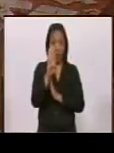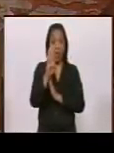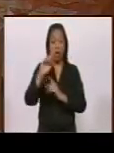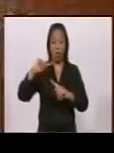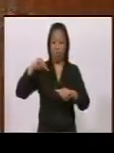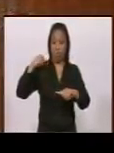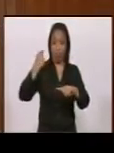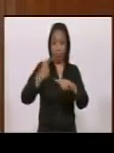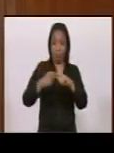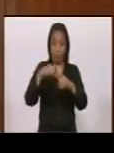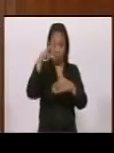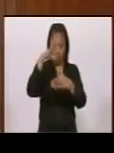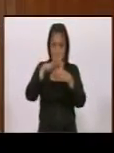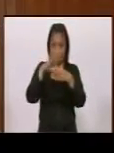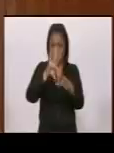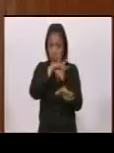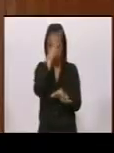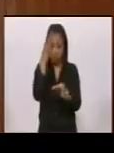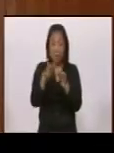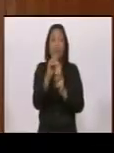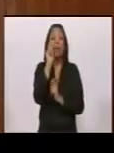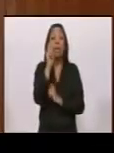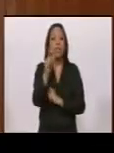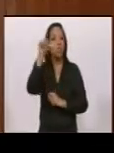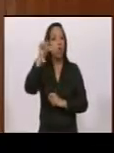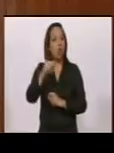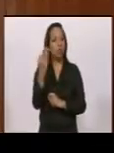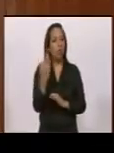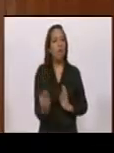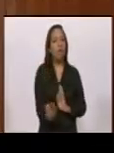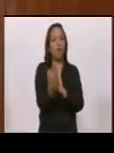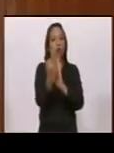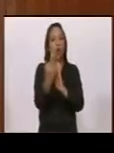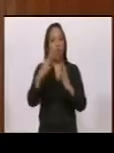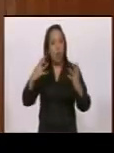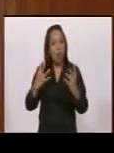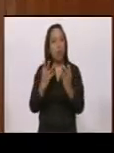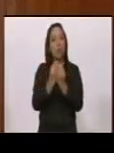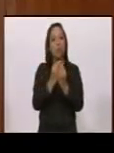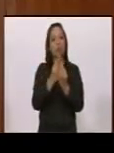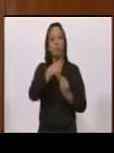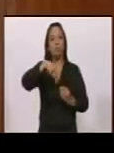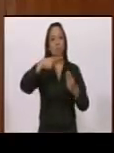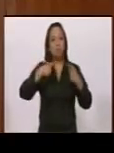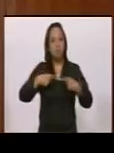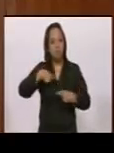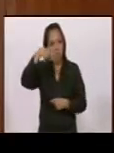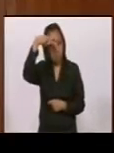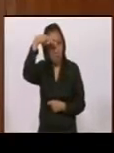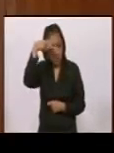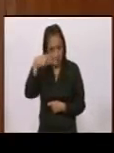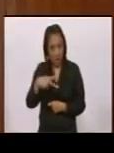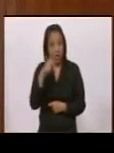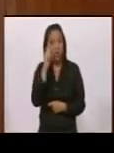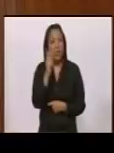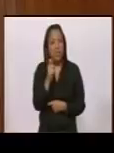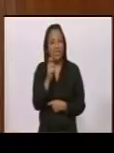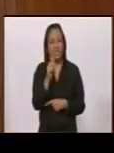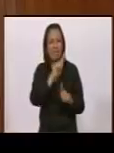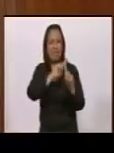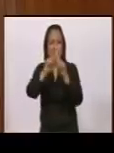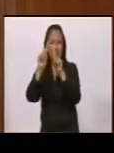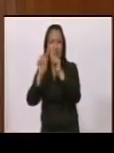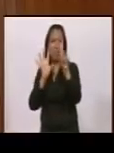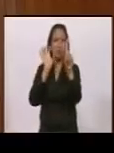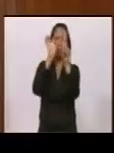proceso, corresponde ahora enfrentar juntos a todos los mexicanos los grandes desafíos